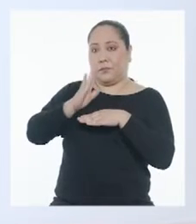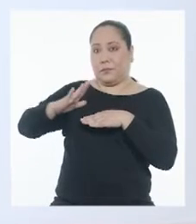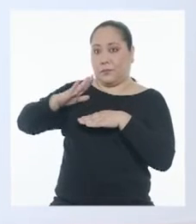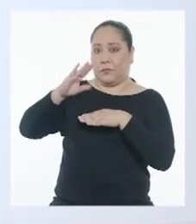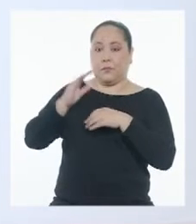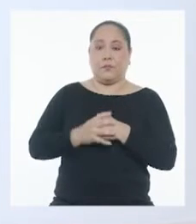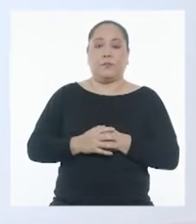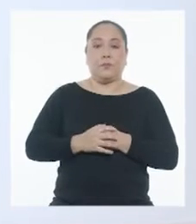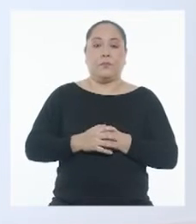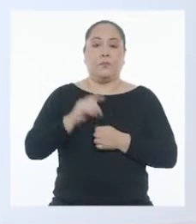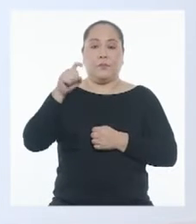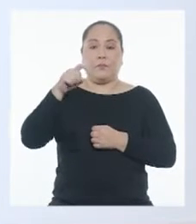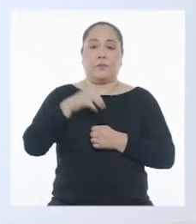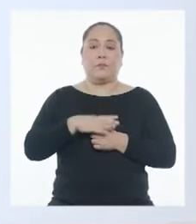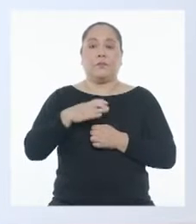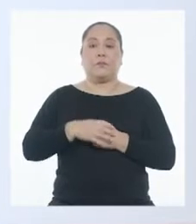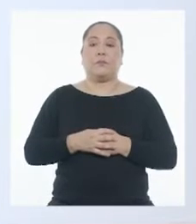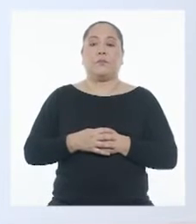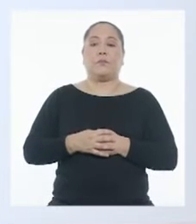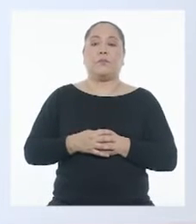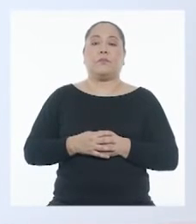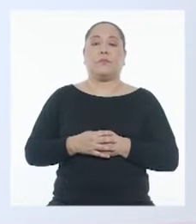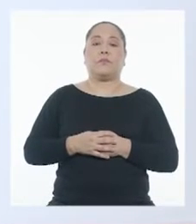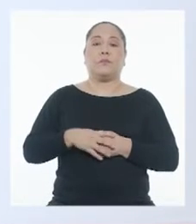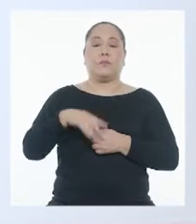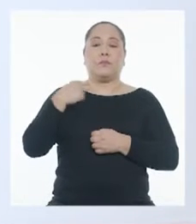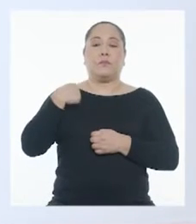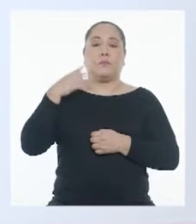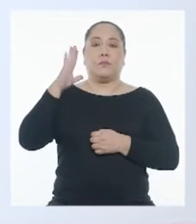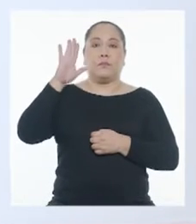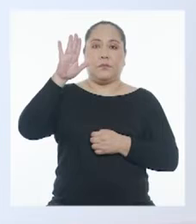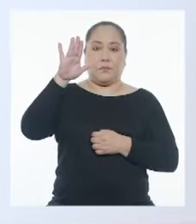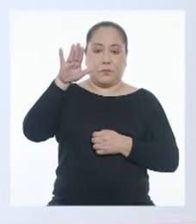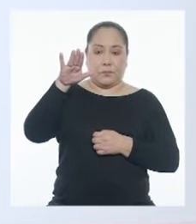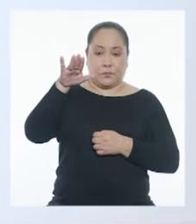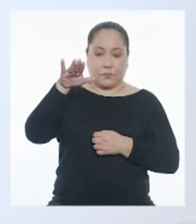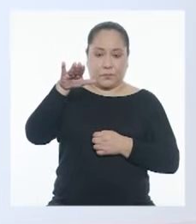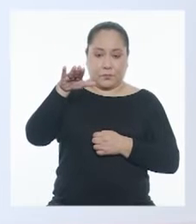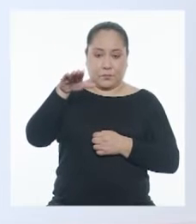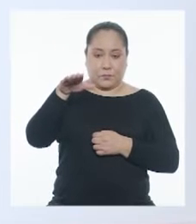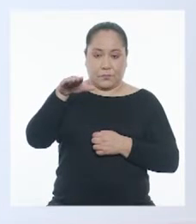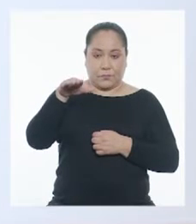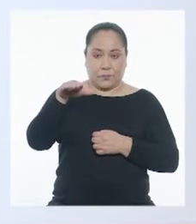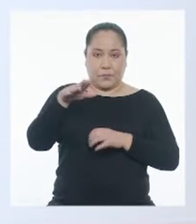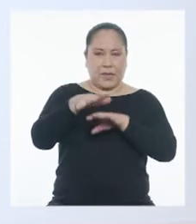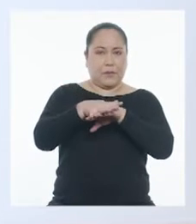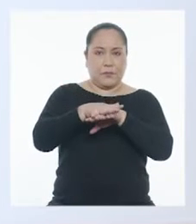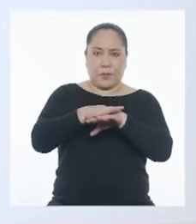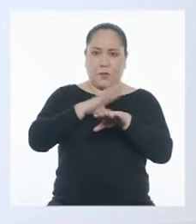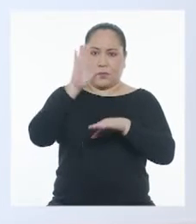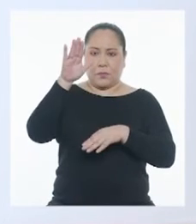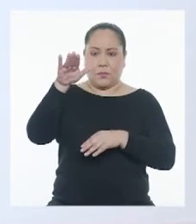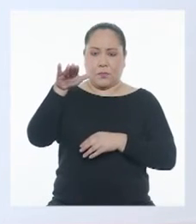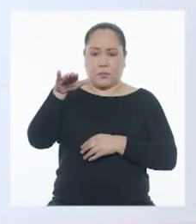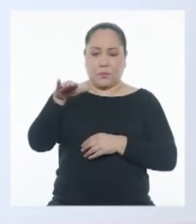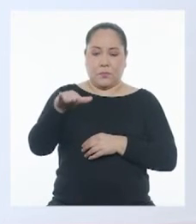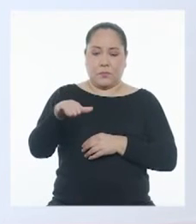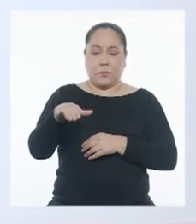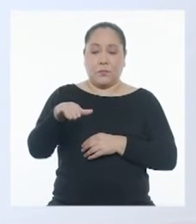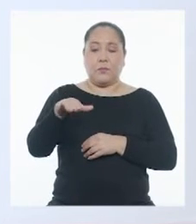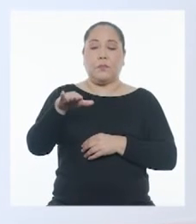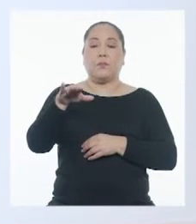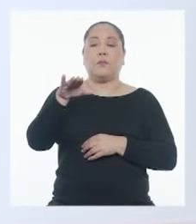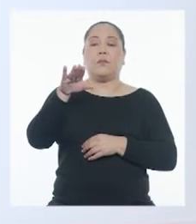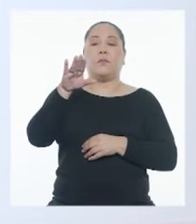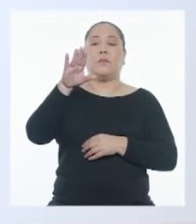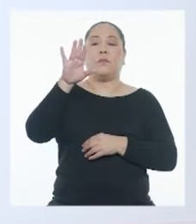debemos hacerlo muy bien. Observamos, agarramos la silla y vamos a bajar despacio. Eso es, ponemos al costado nuestra